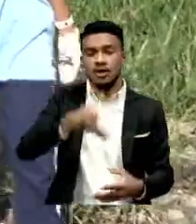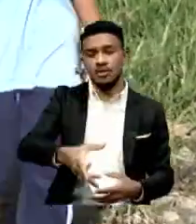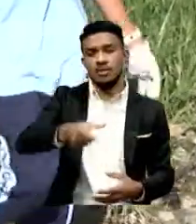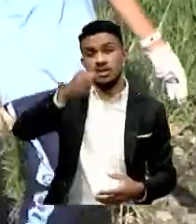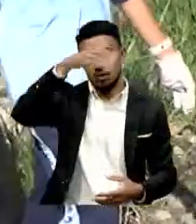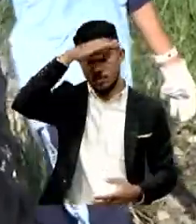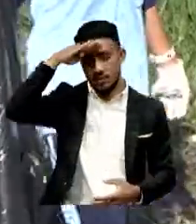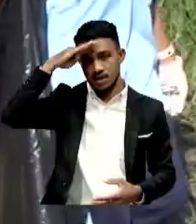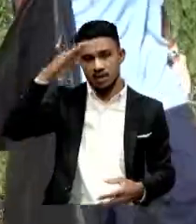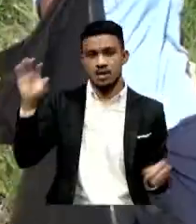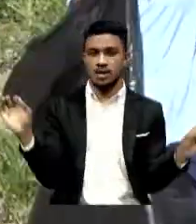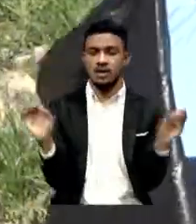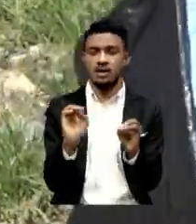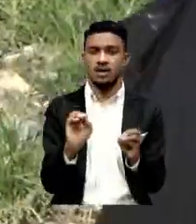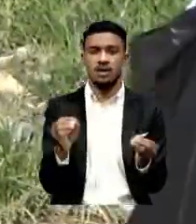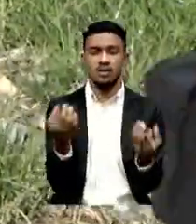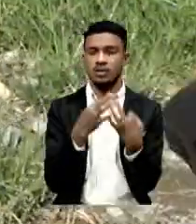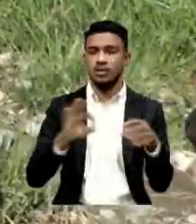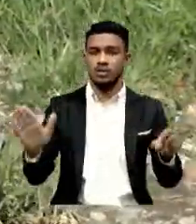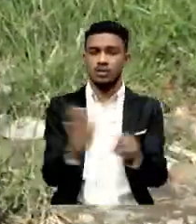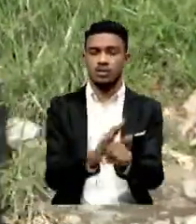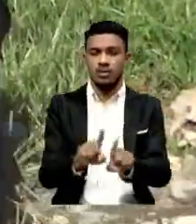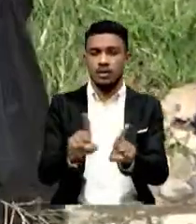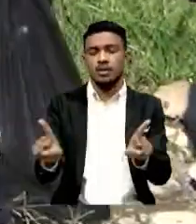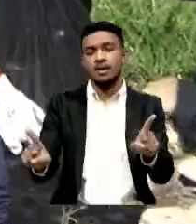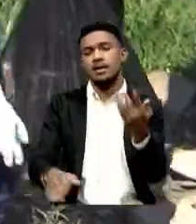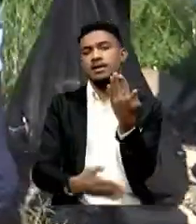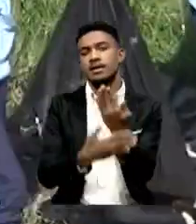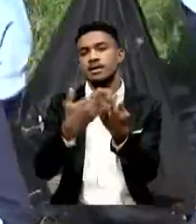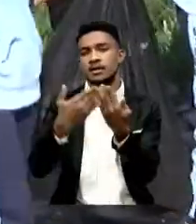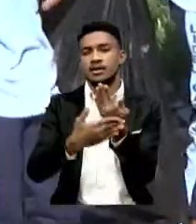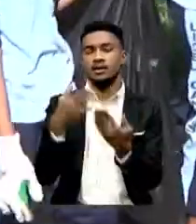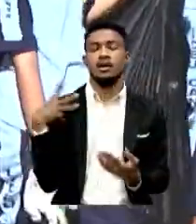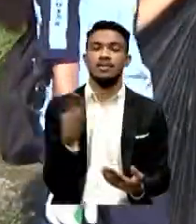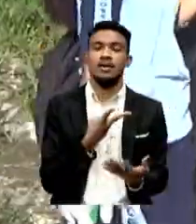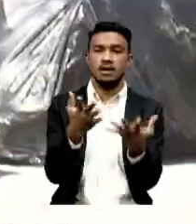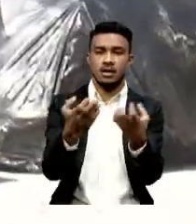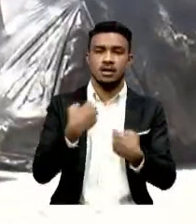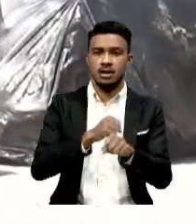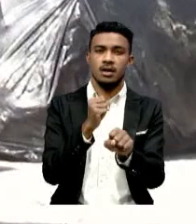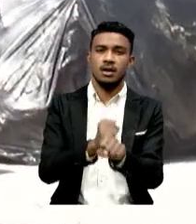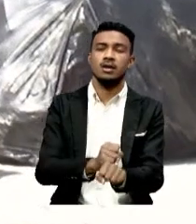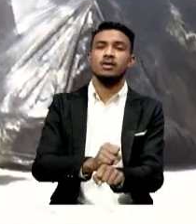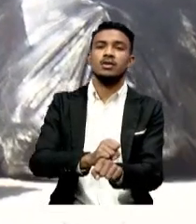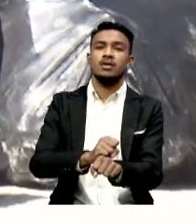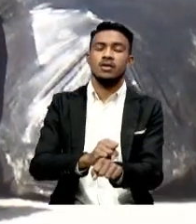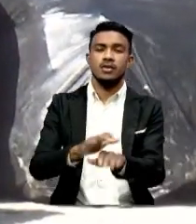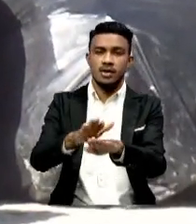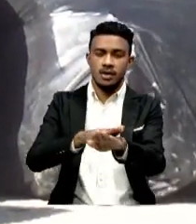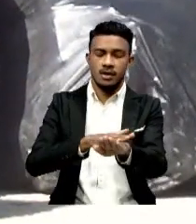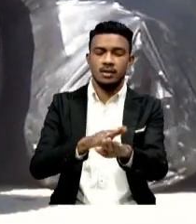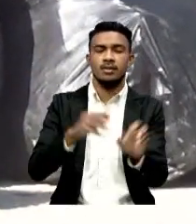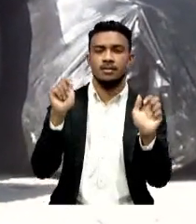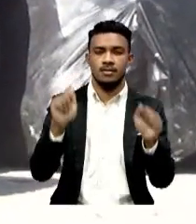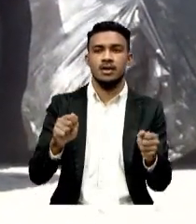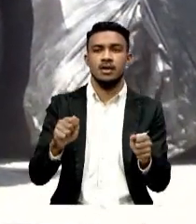ida ne maskila total mabe itung nineik nineik ami akhakara khalo nineik nineik para atu bele combate mos lisu